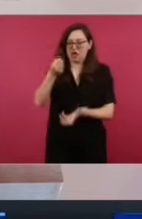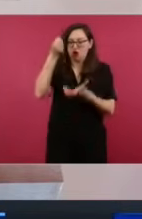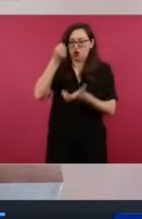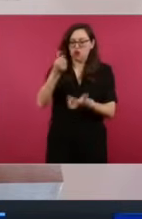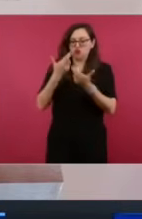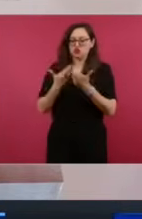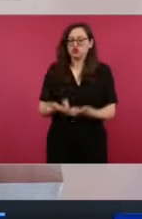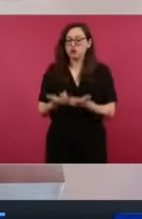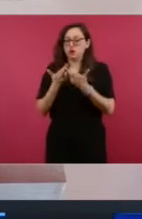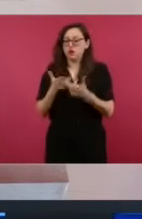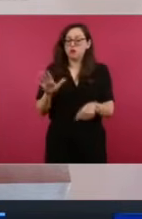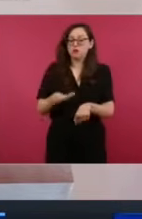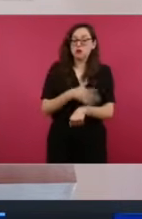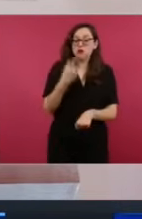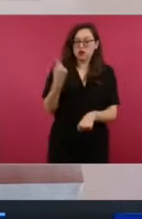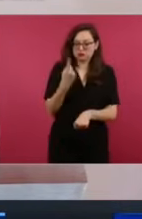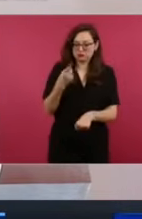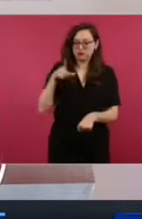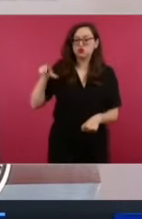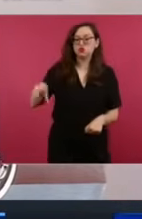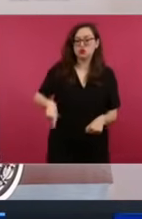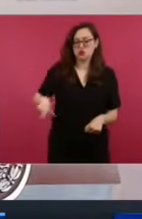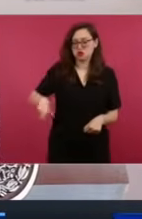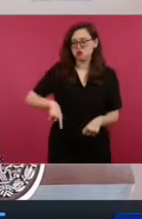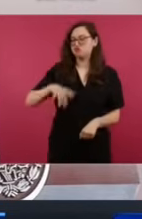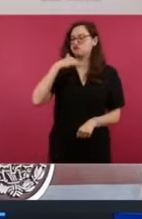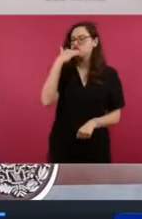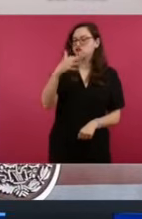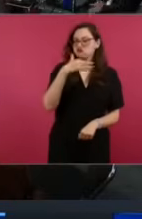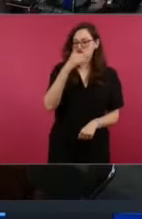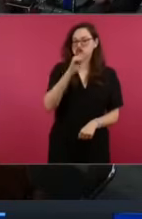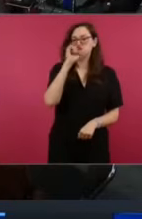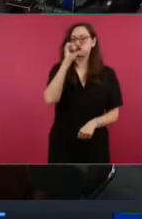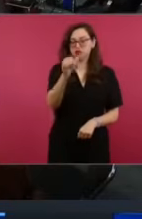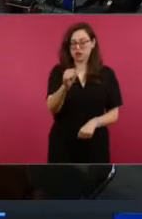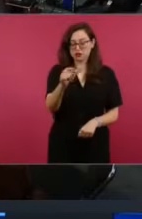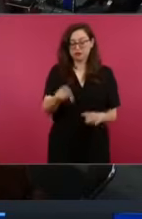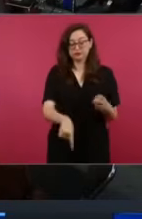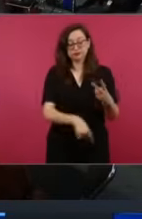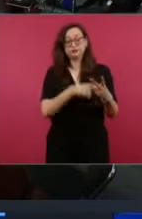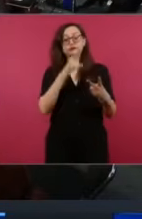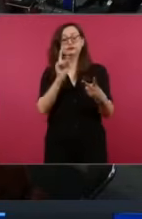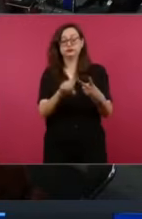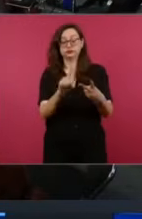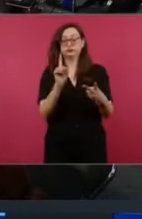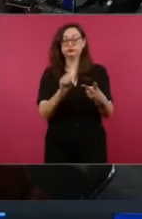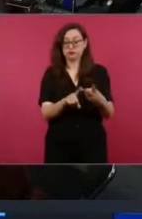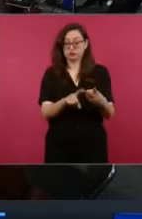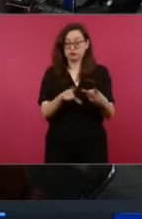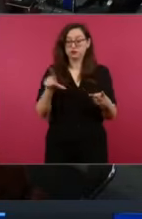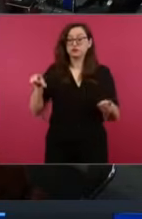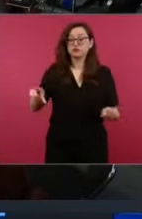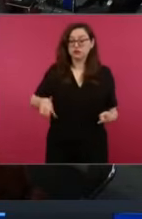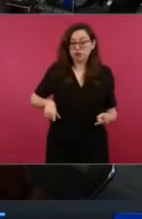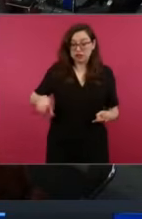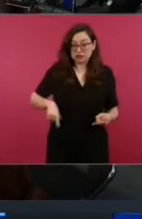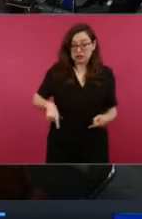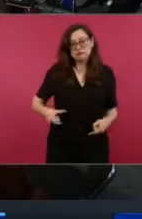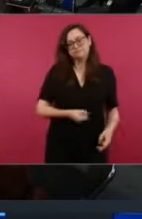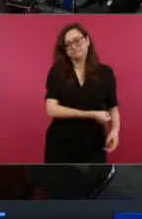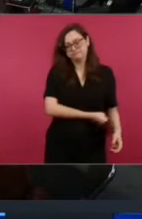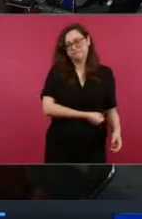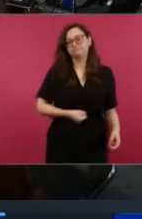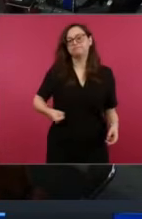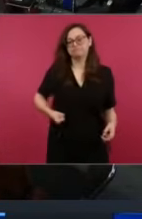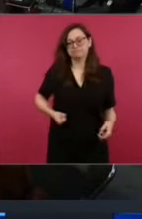federal de los delitos, ¿verdad?, de fuero común, ya se vería que han reducido mucho. Una gran disminución.